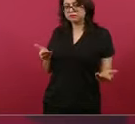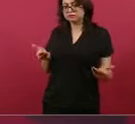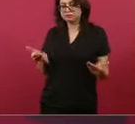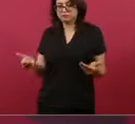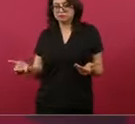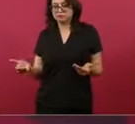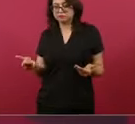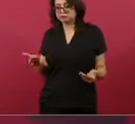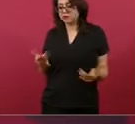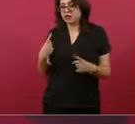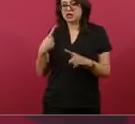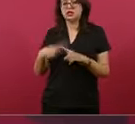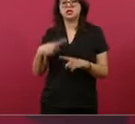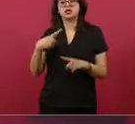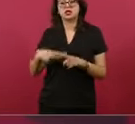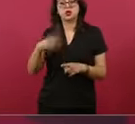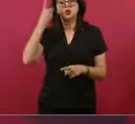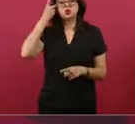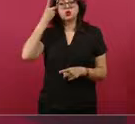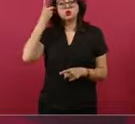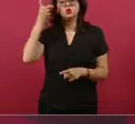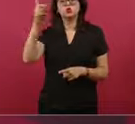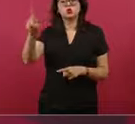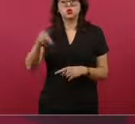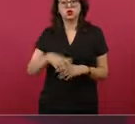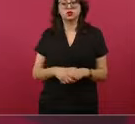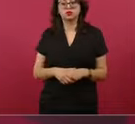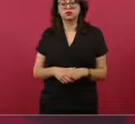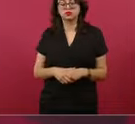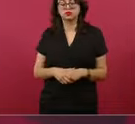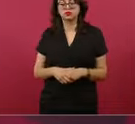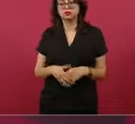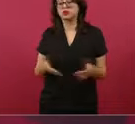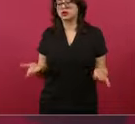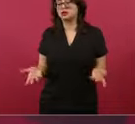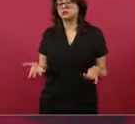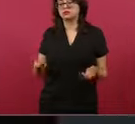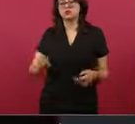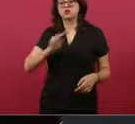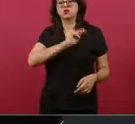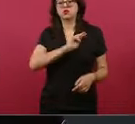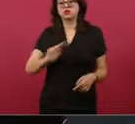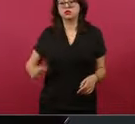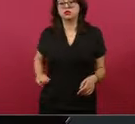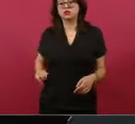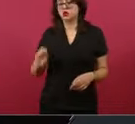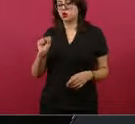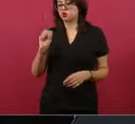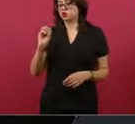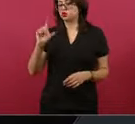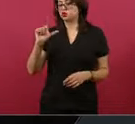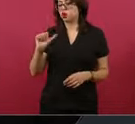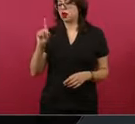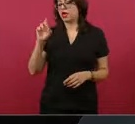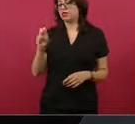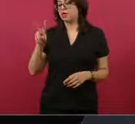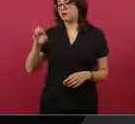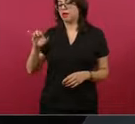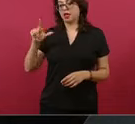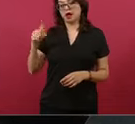le corresponden a Sola de Vega y no a San Vicente